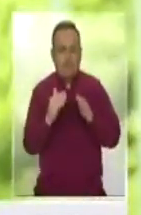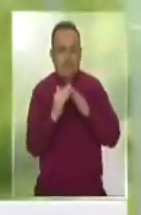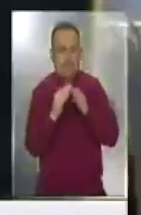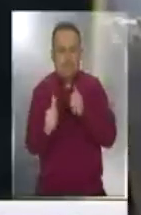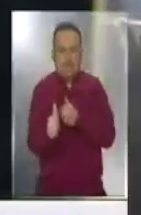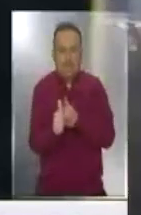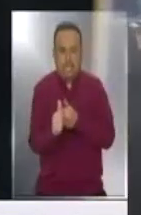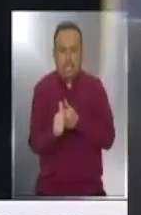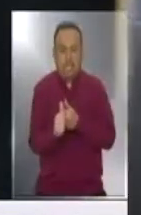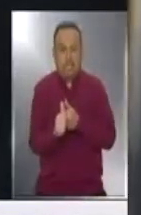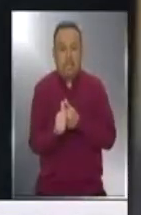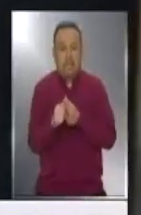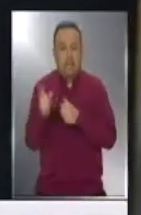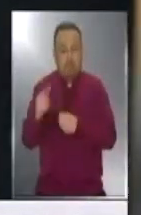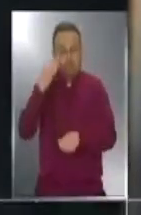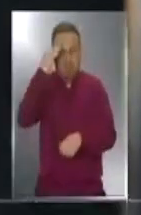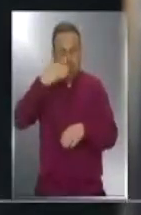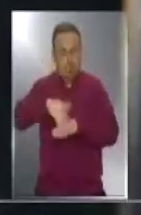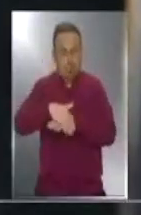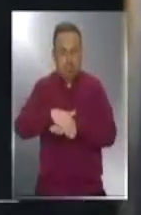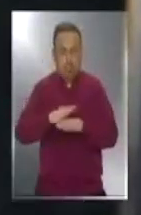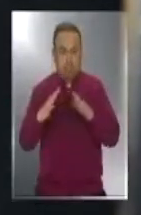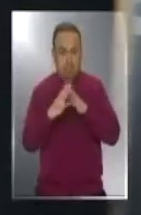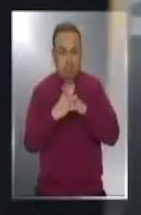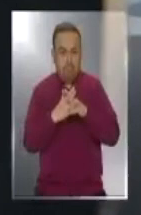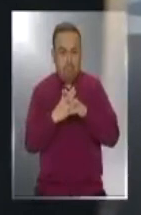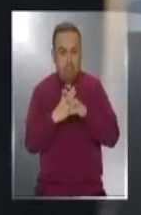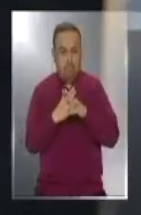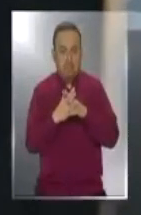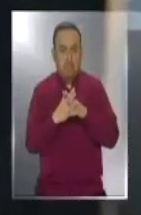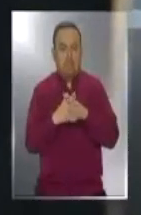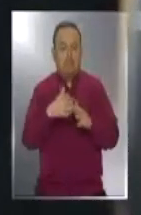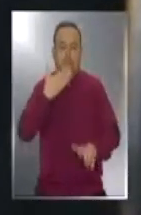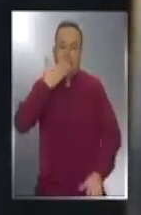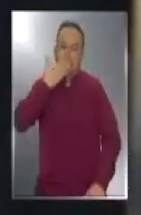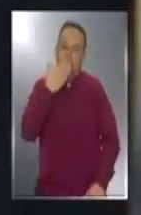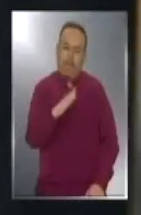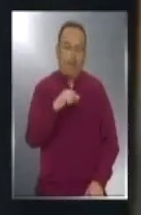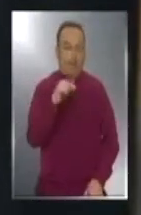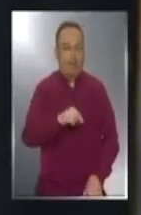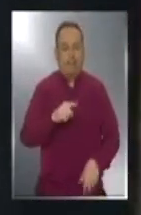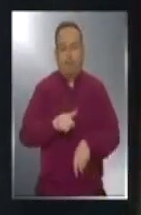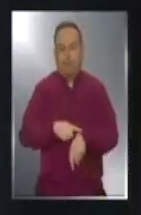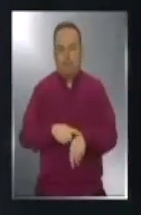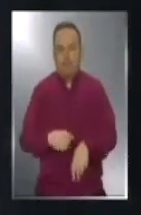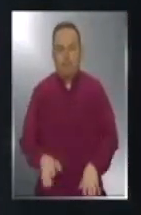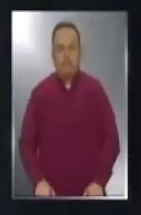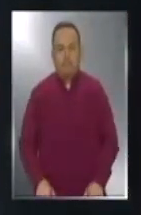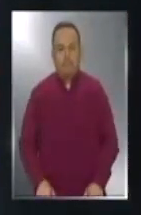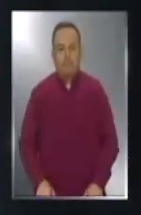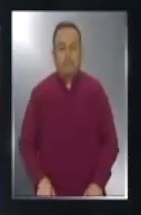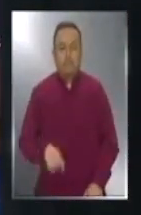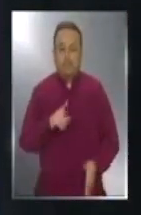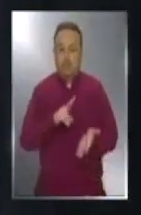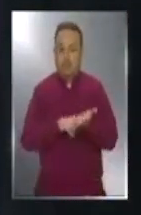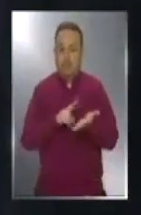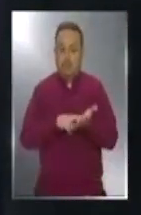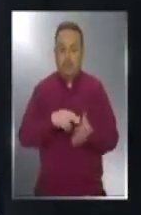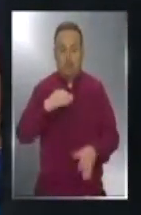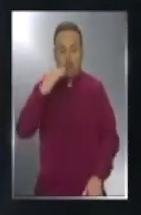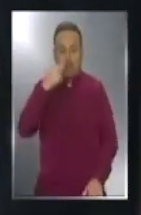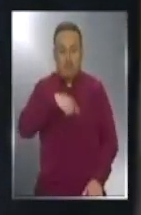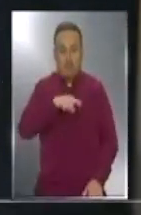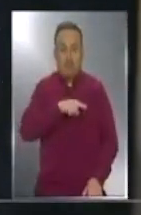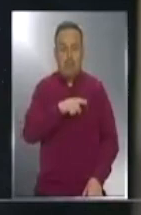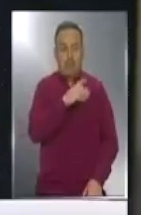que hayan salido los militares a la calle. Es algo como lo mejor que pudo haber pasado en este momento, porque en realidad los militares le tienen un poquito más de respeto